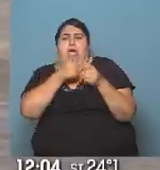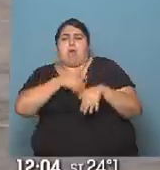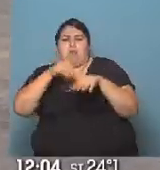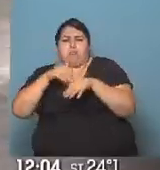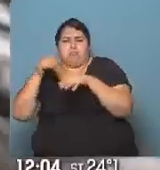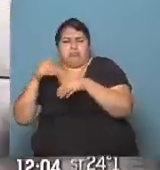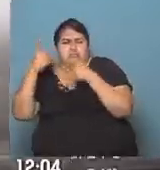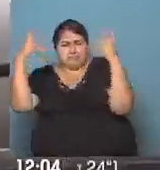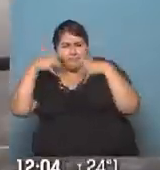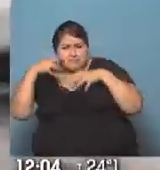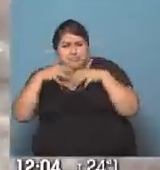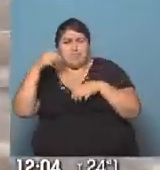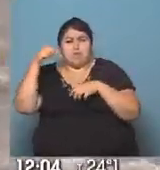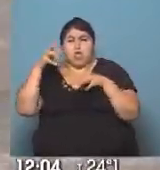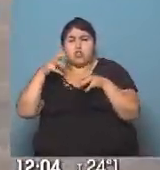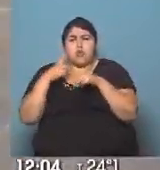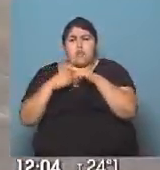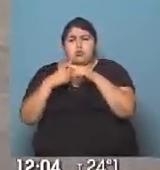lluvias del viernes y las lluvias de hoy, ya